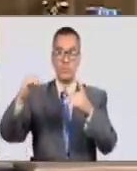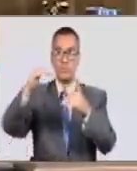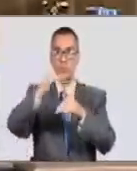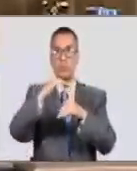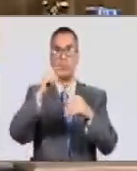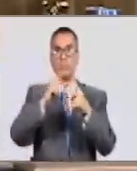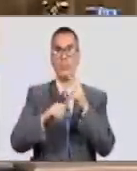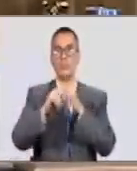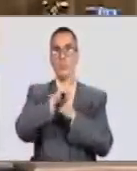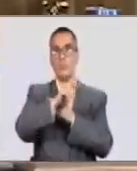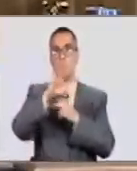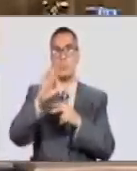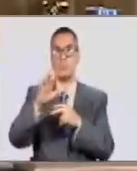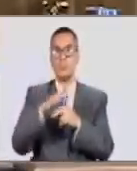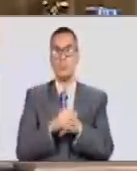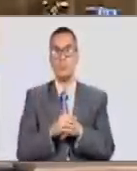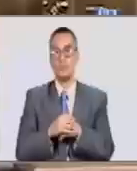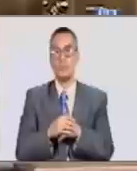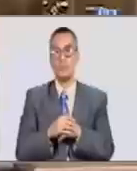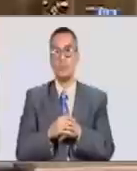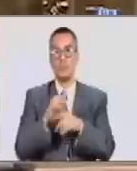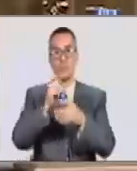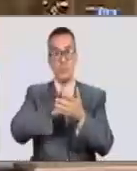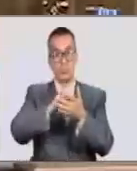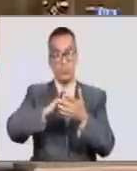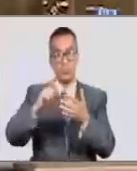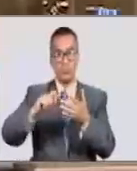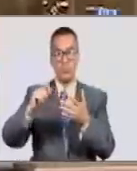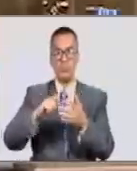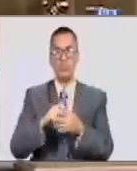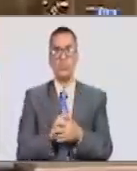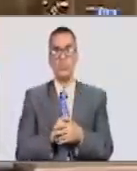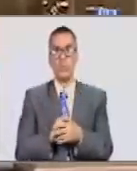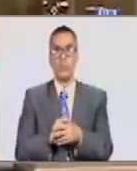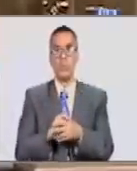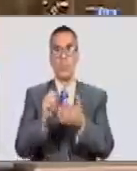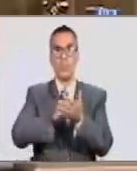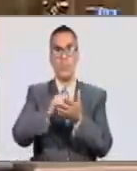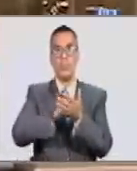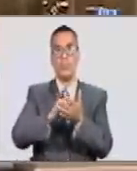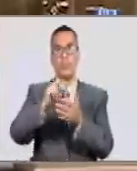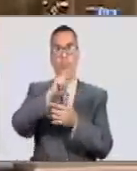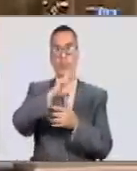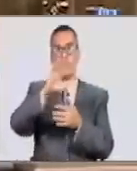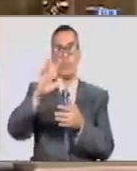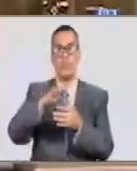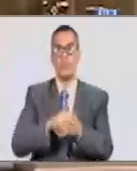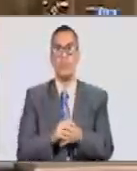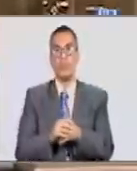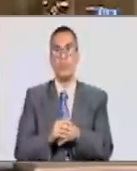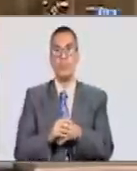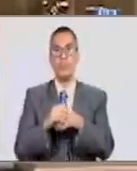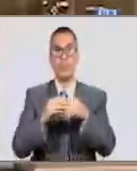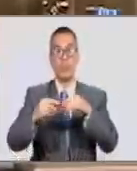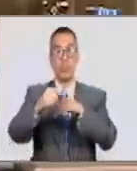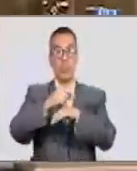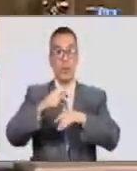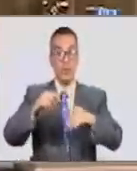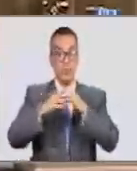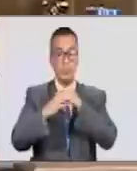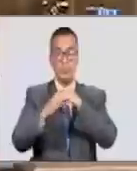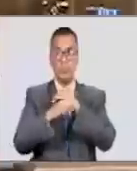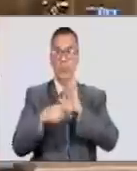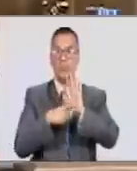el artículo 25, el cual queda redactado en los siguientes términos. Artículo 25. Los estados y municipios